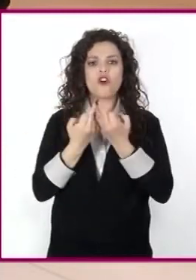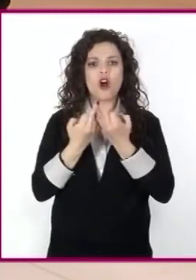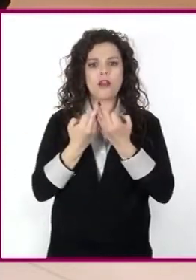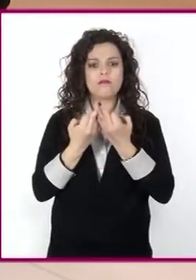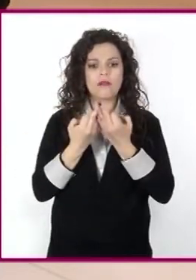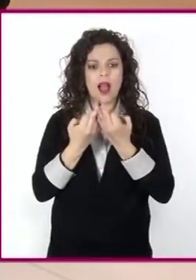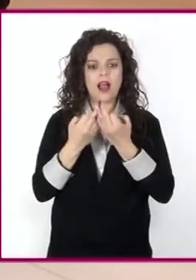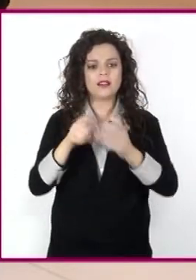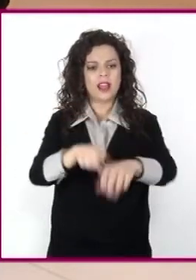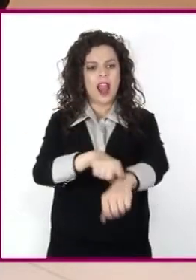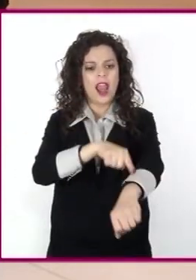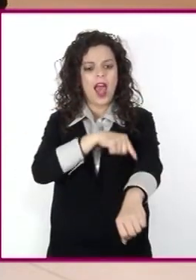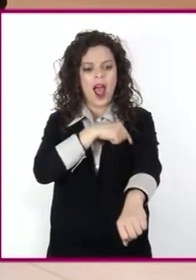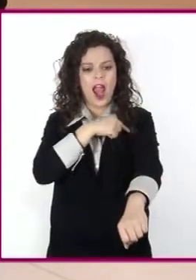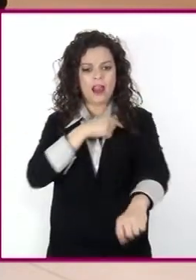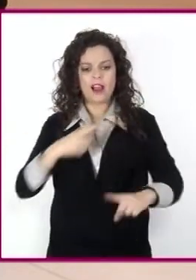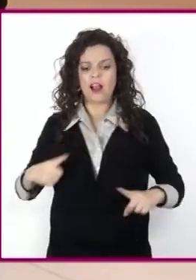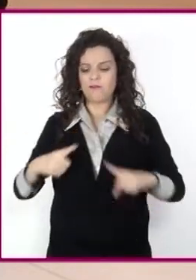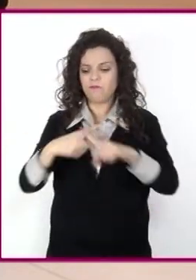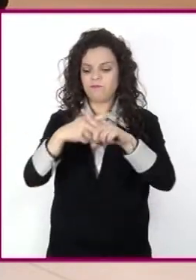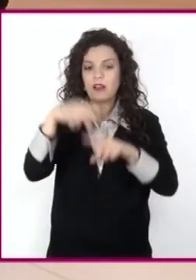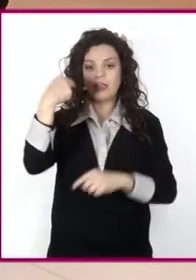sí, llamadas cromátidas.